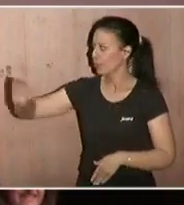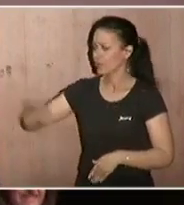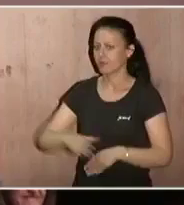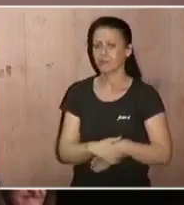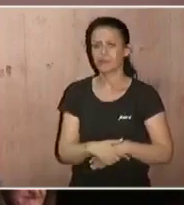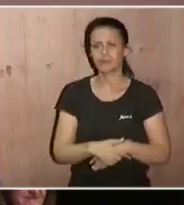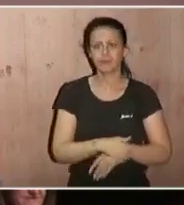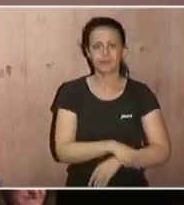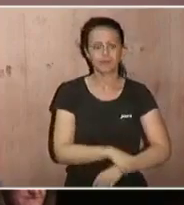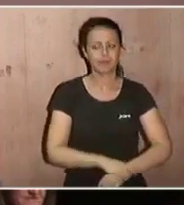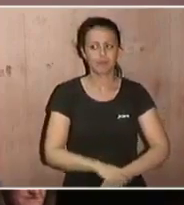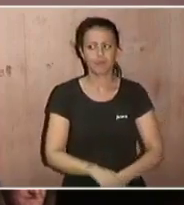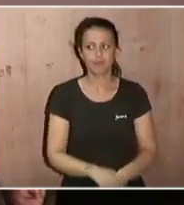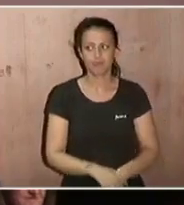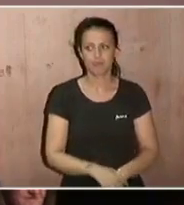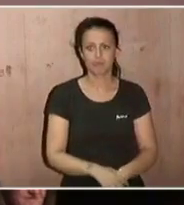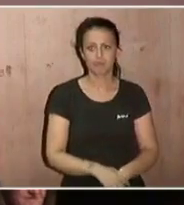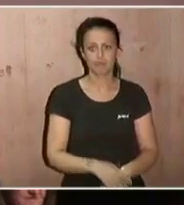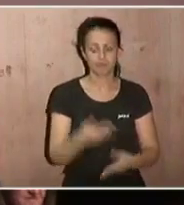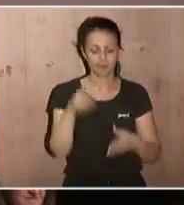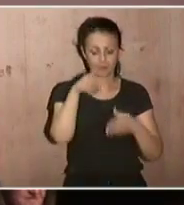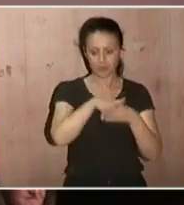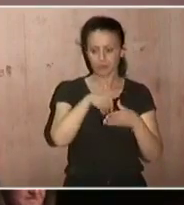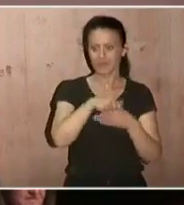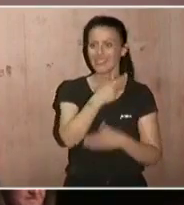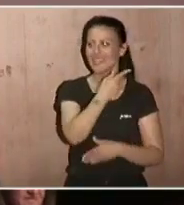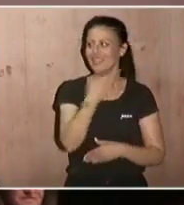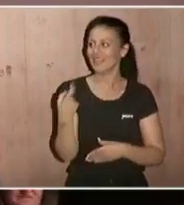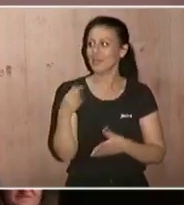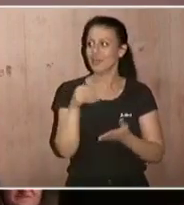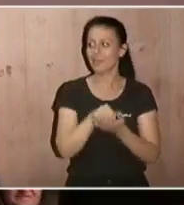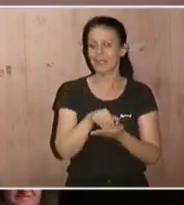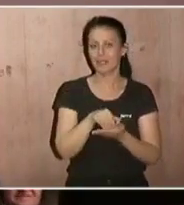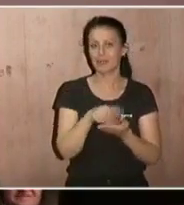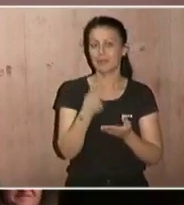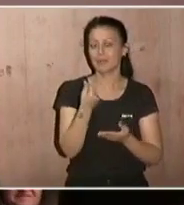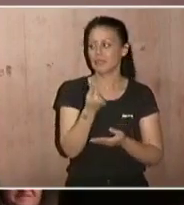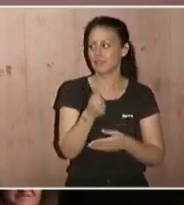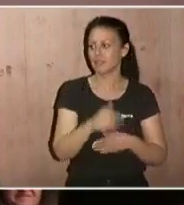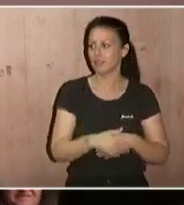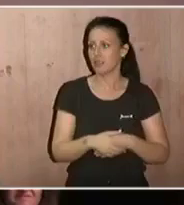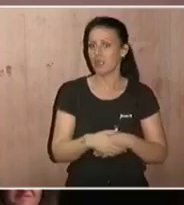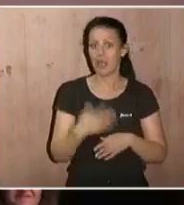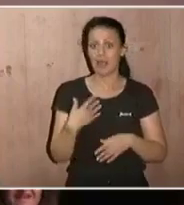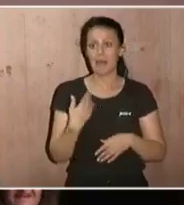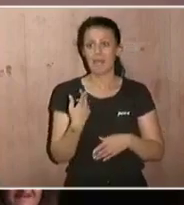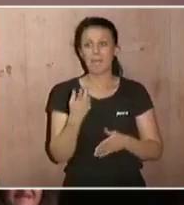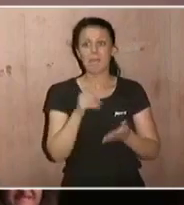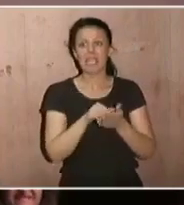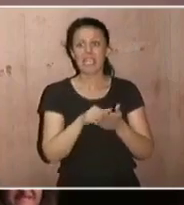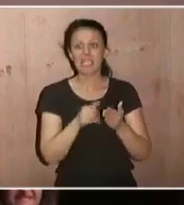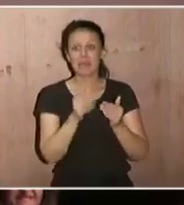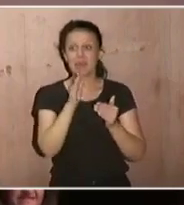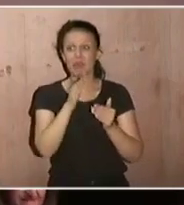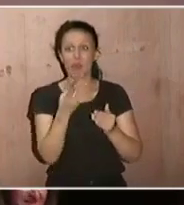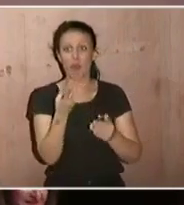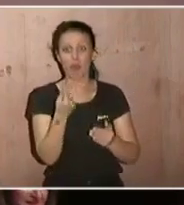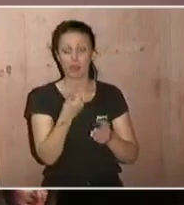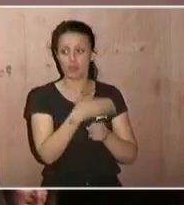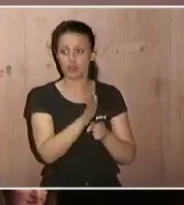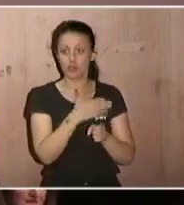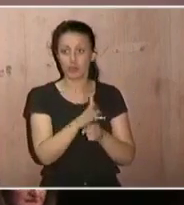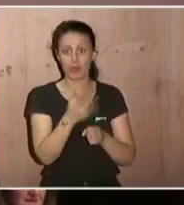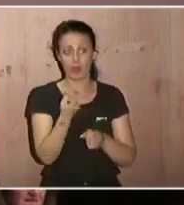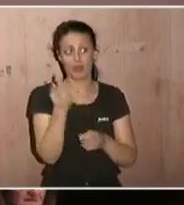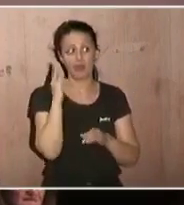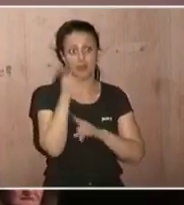vino un bedel y me entregó un sobre con 100.000 pesetas. Me sobraron 1000 y pico al final y le llamé por teléfono para